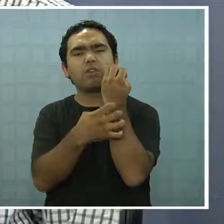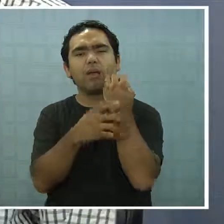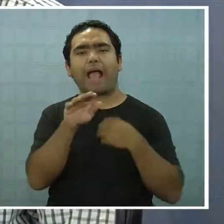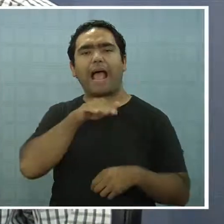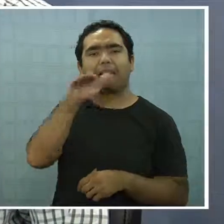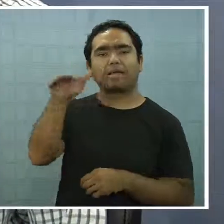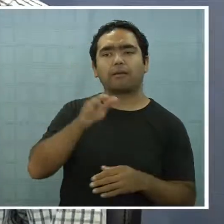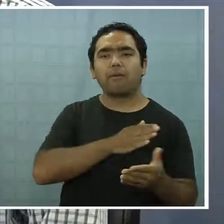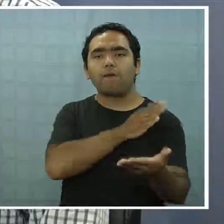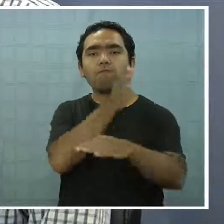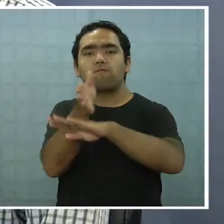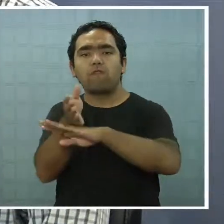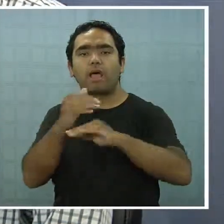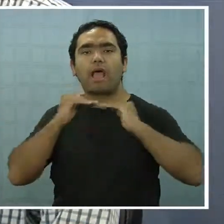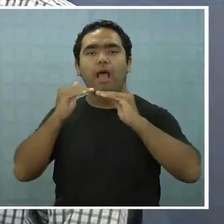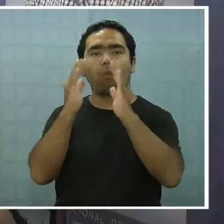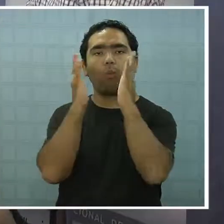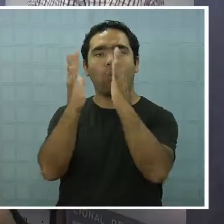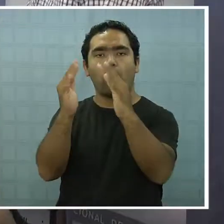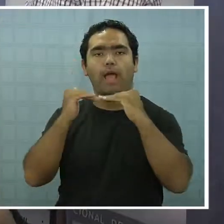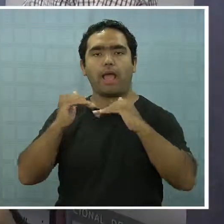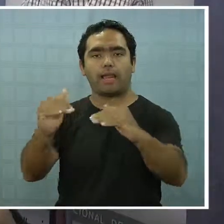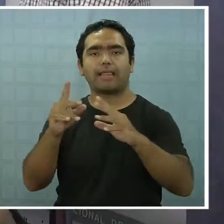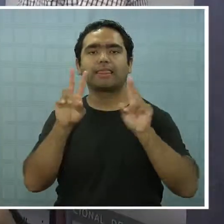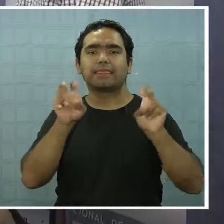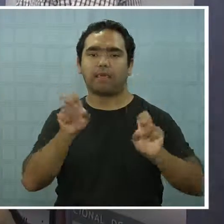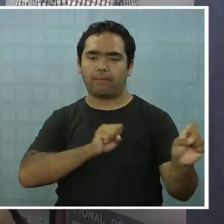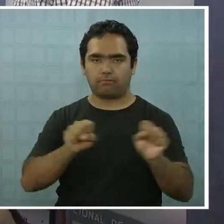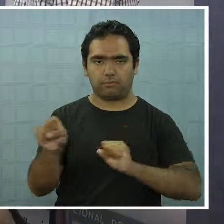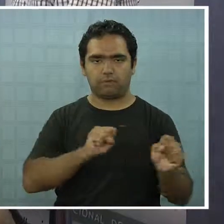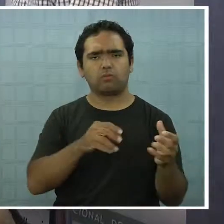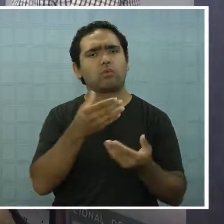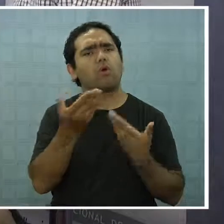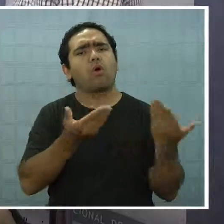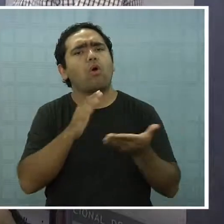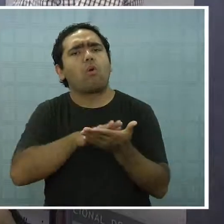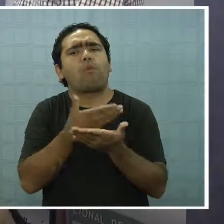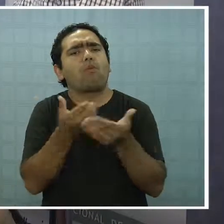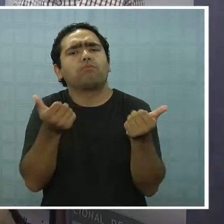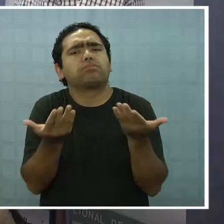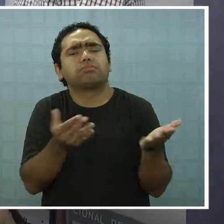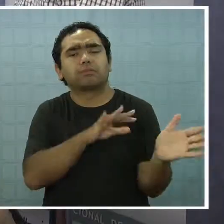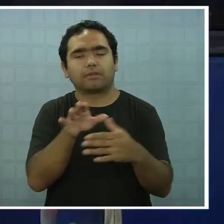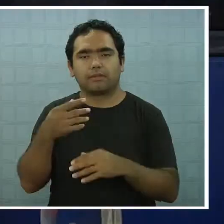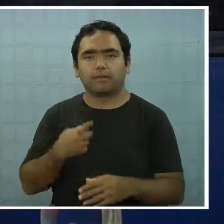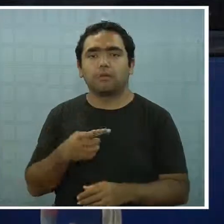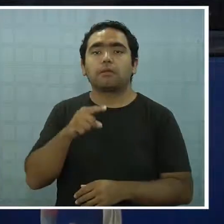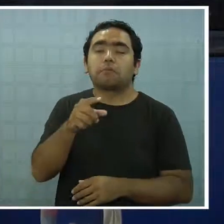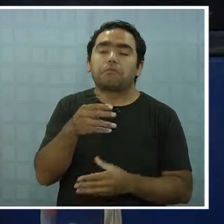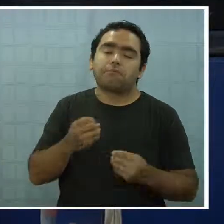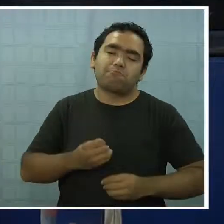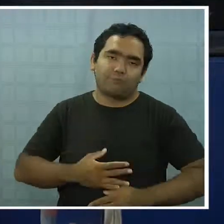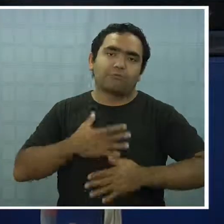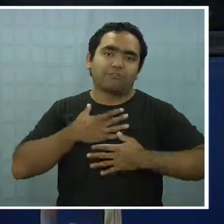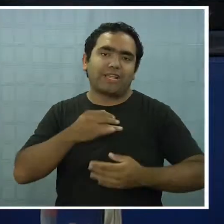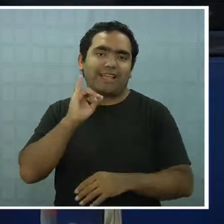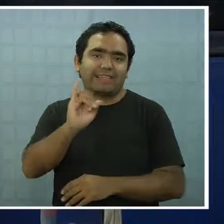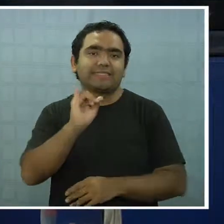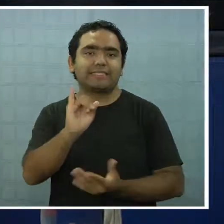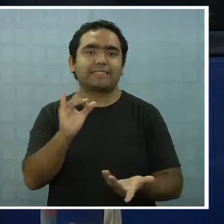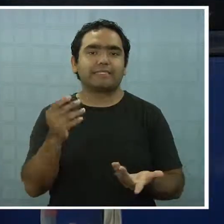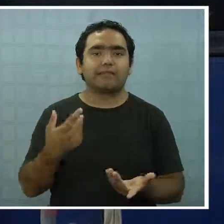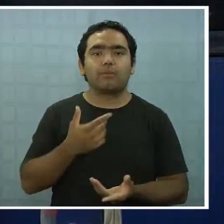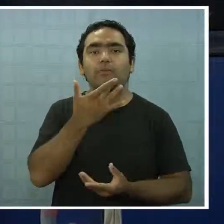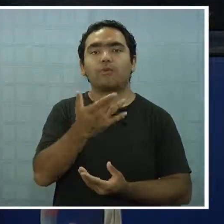a Huara a hacer un apoyo por el tema de la catástrofe. ¿Cómo fue eso? Cuéntenos un poco. Muy emocionante porque, bueno, los